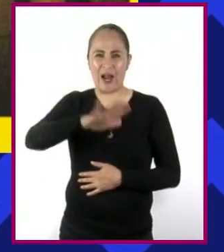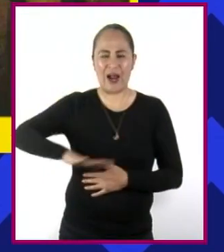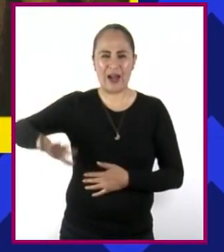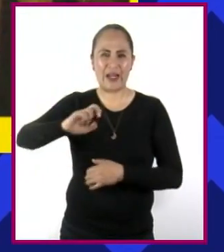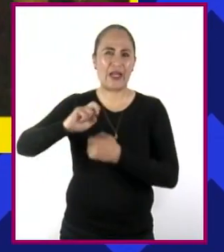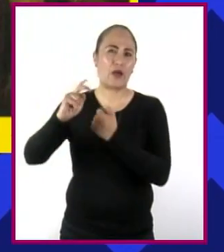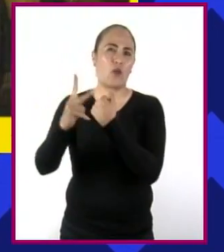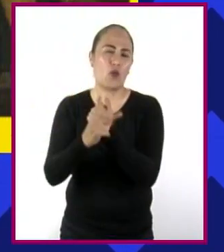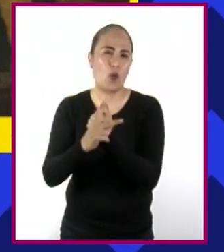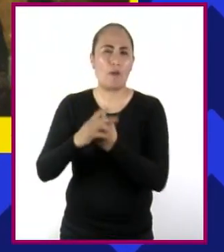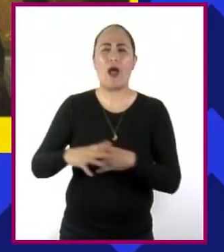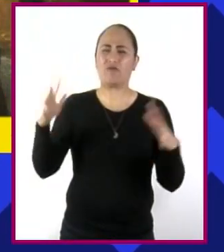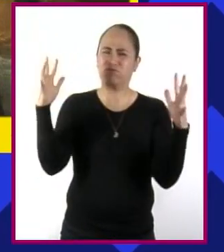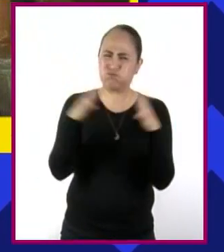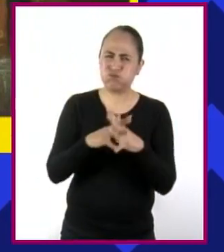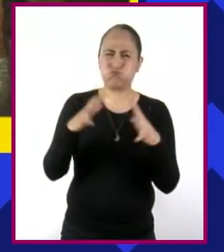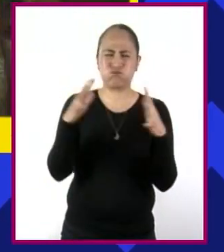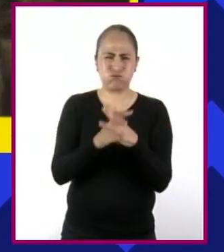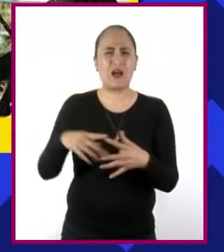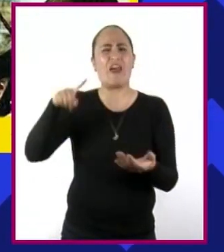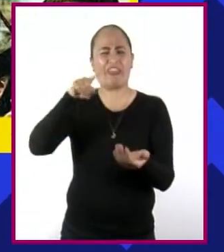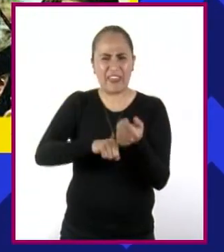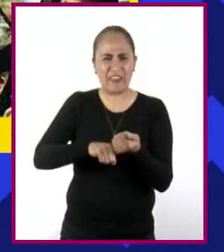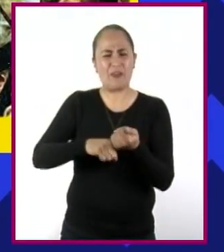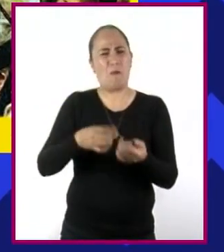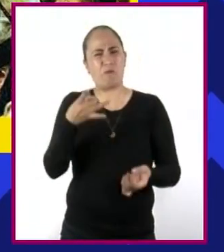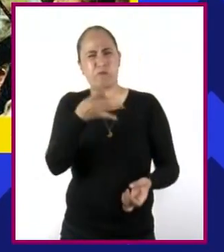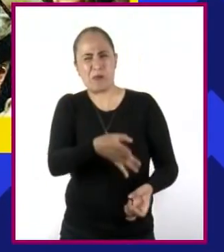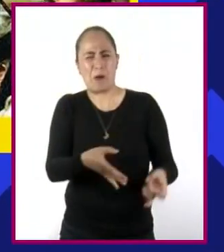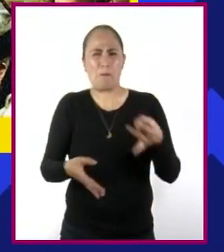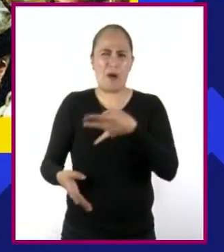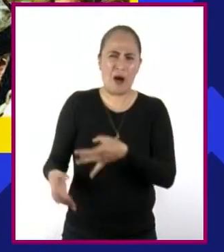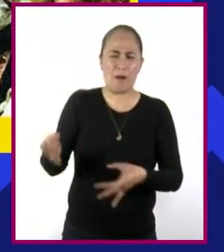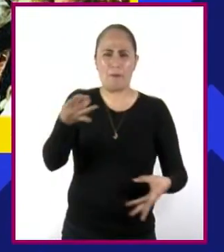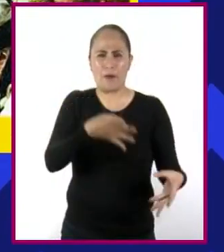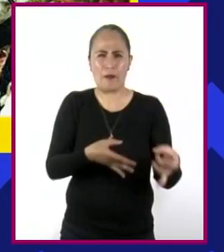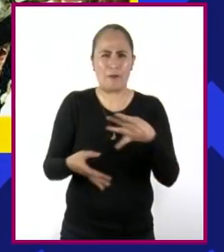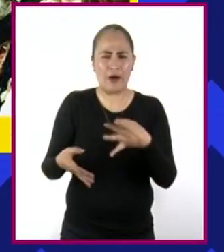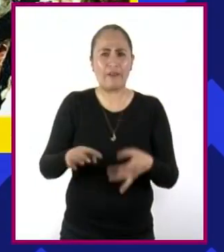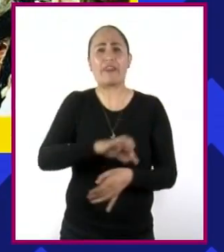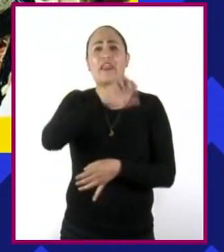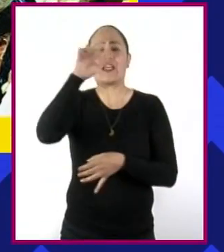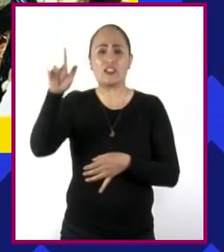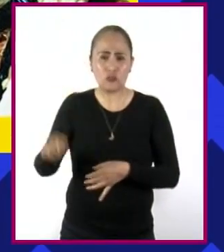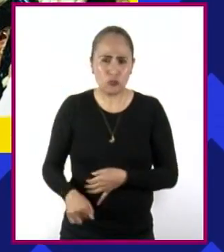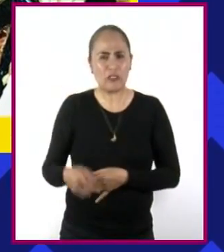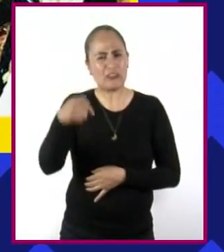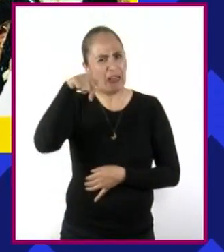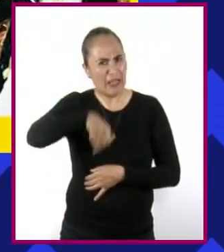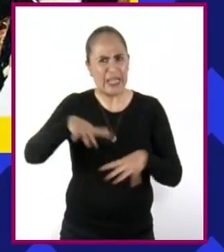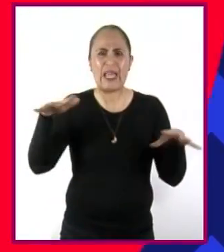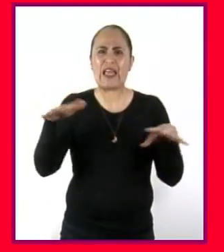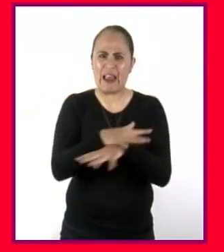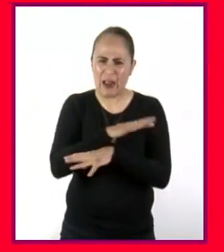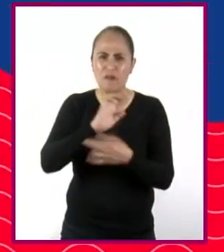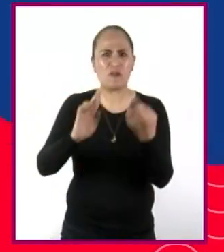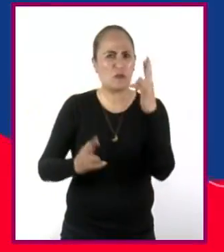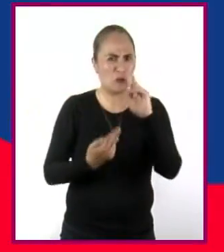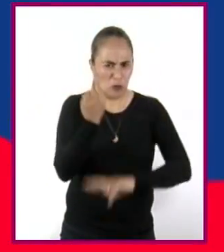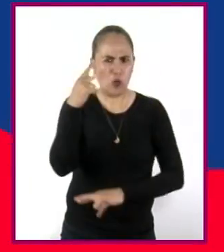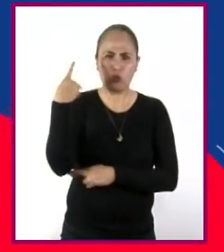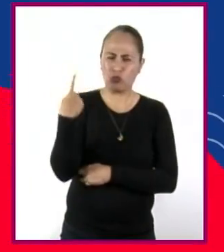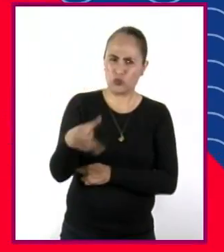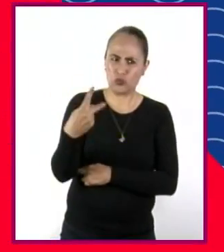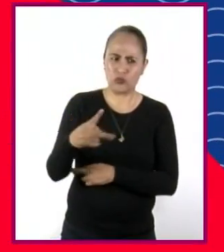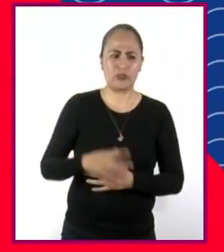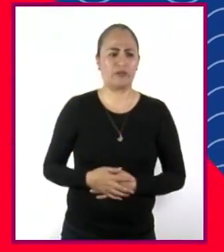habían vivido guerras internas y territoriales que los llevarían a protagonizar sus propias revoluciones. La